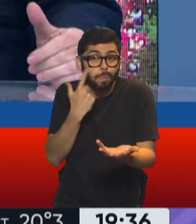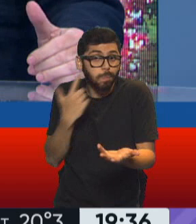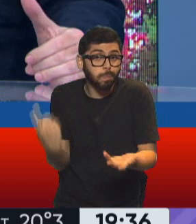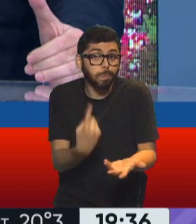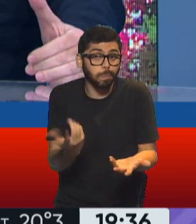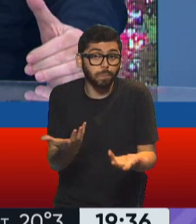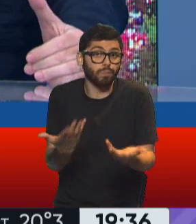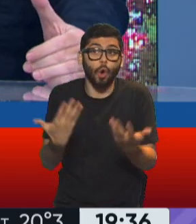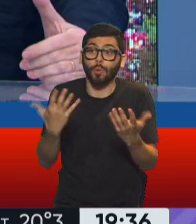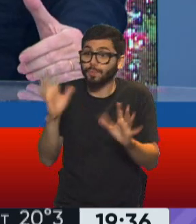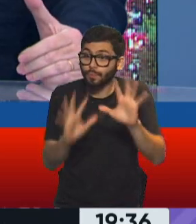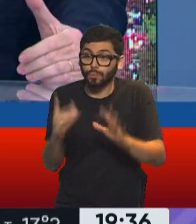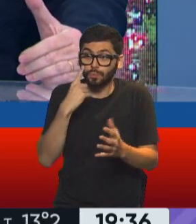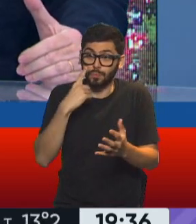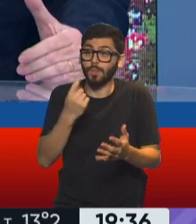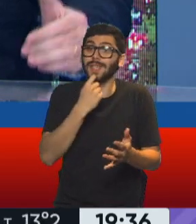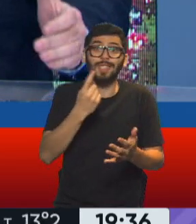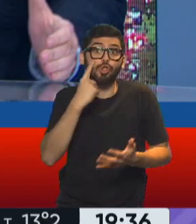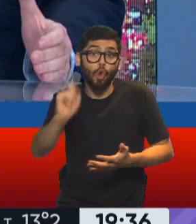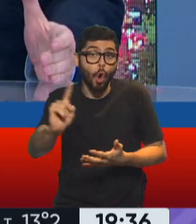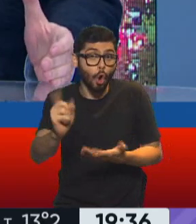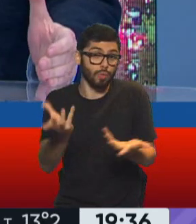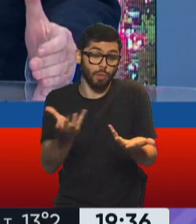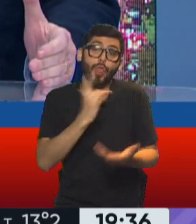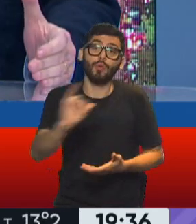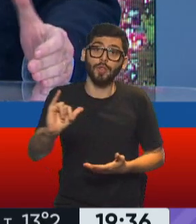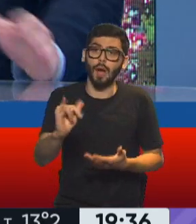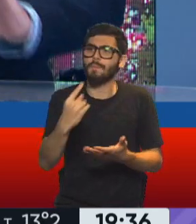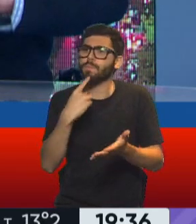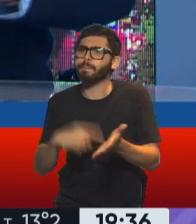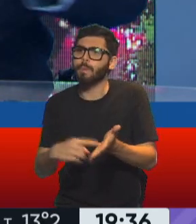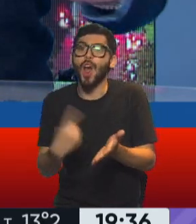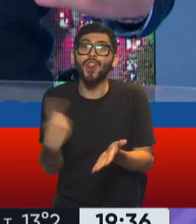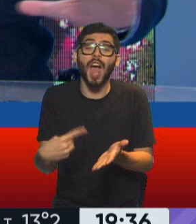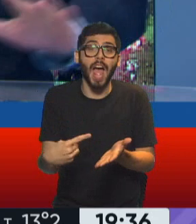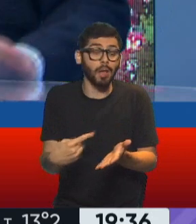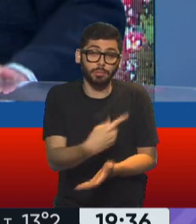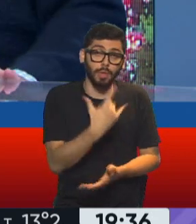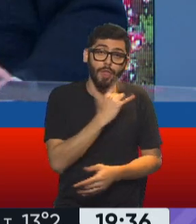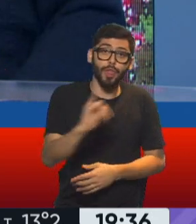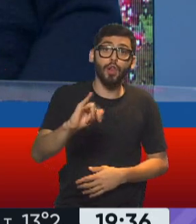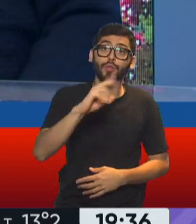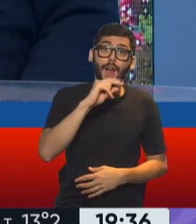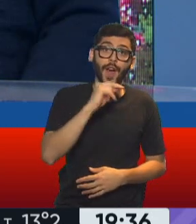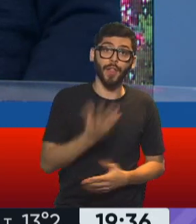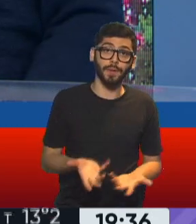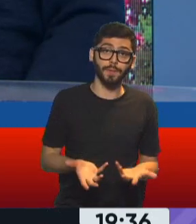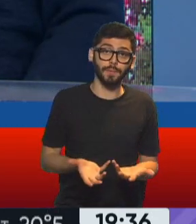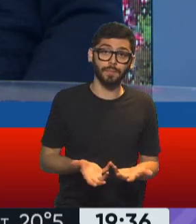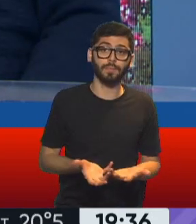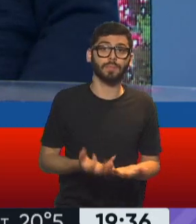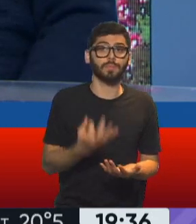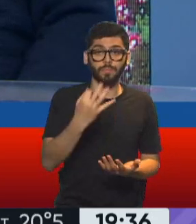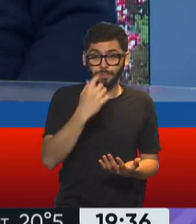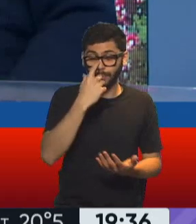de los procedimientos, y si no tendrían que haber denunciado dónde estuvo la irregularidad. No hay ninguna denuncia que